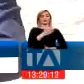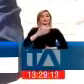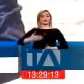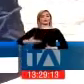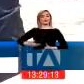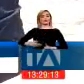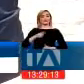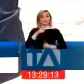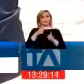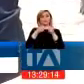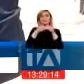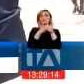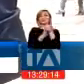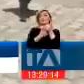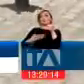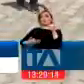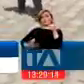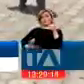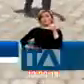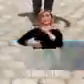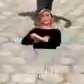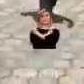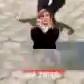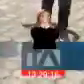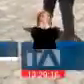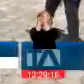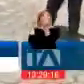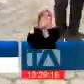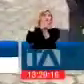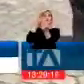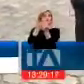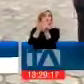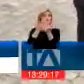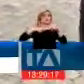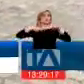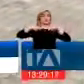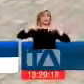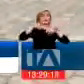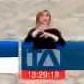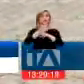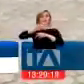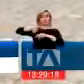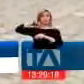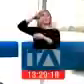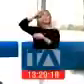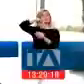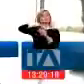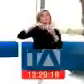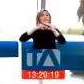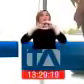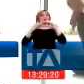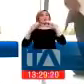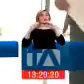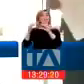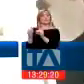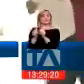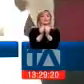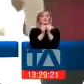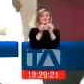la presidencia de la República. Esta mañana se acercó hasta las instalaciones del Consejo Nacional Electoral el binomio